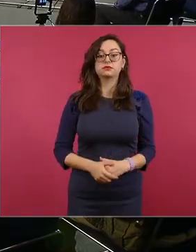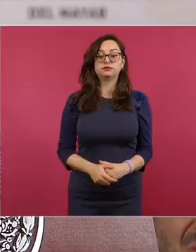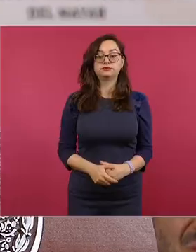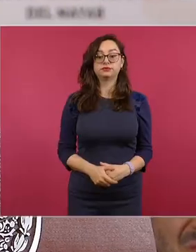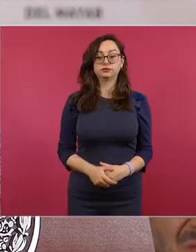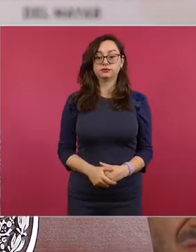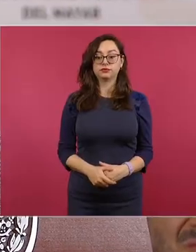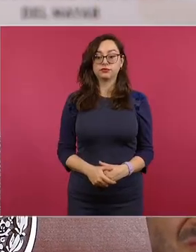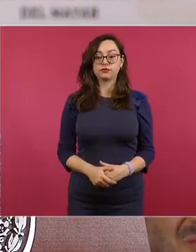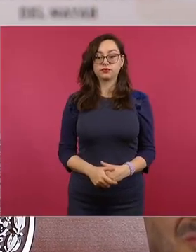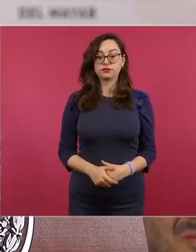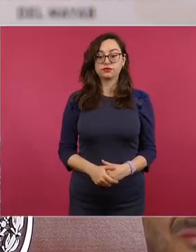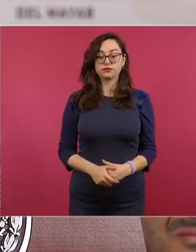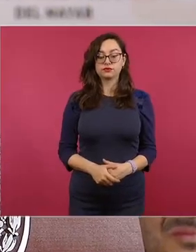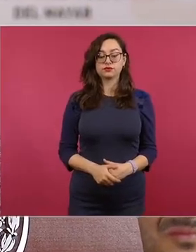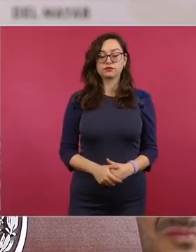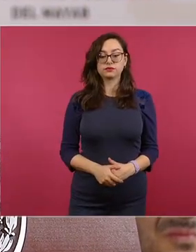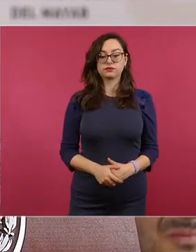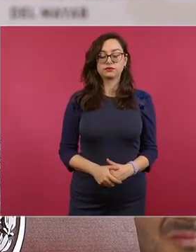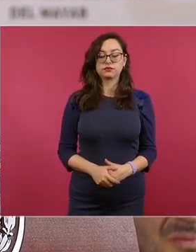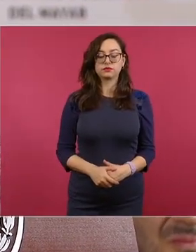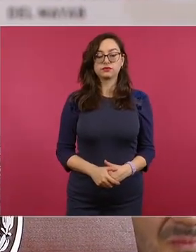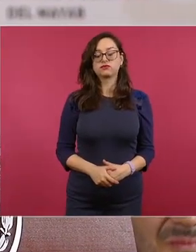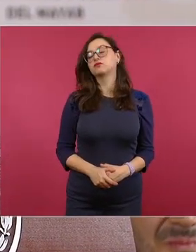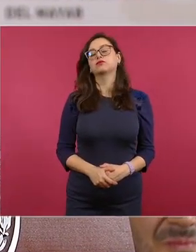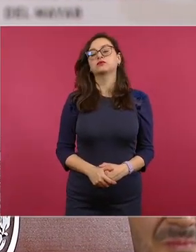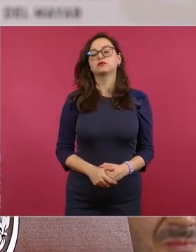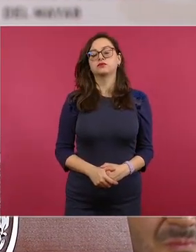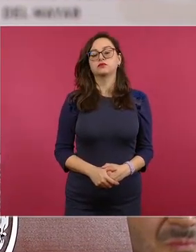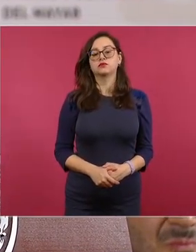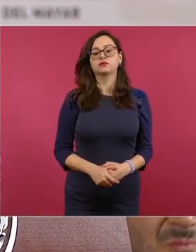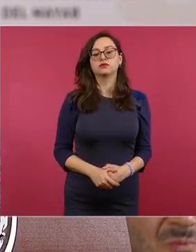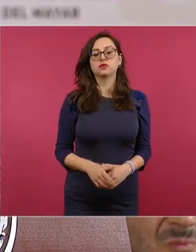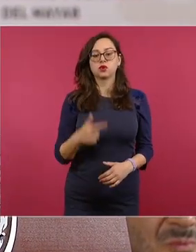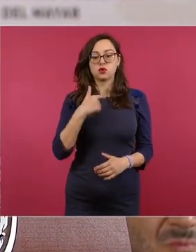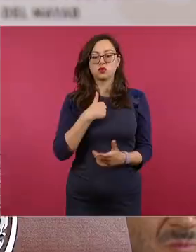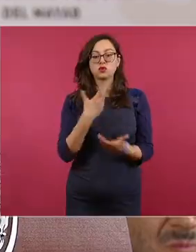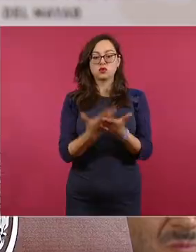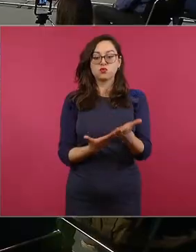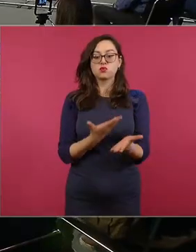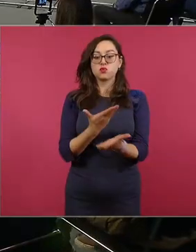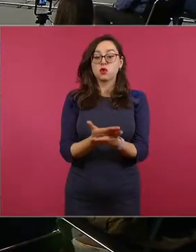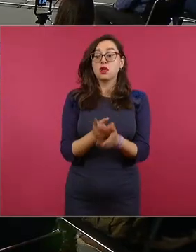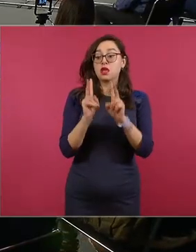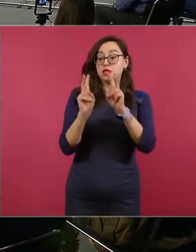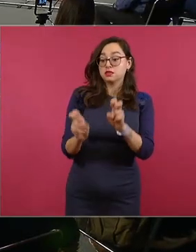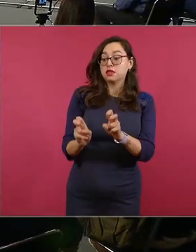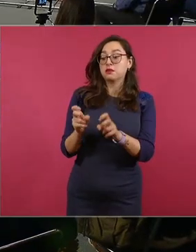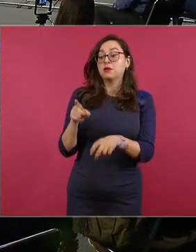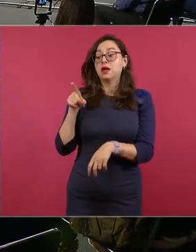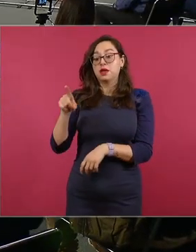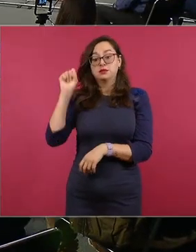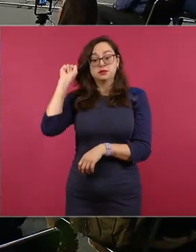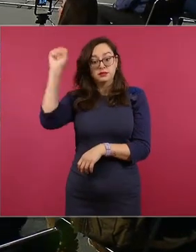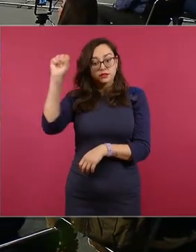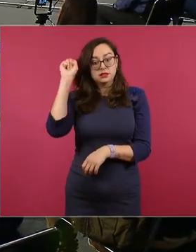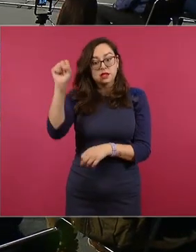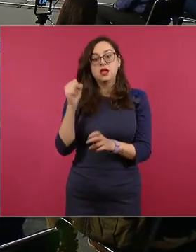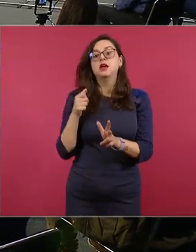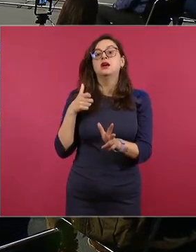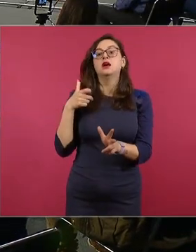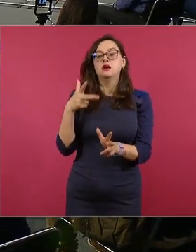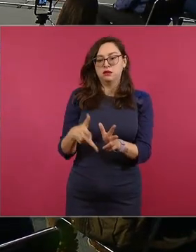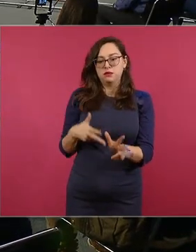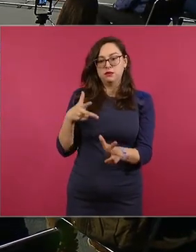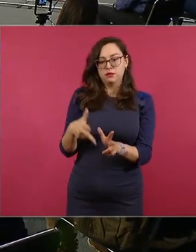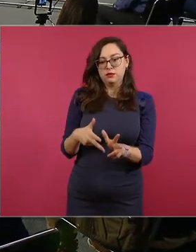casos iniciales, el de ferrocarrileros y el de los trabajadores